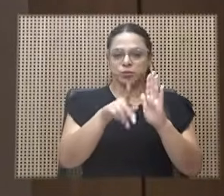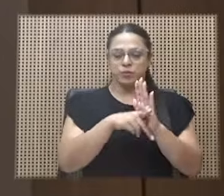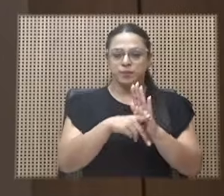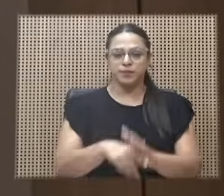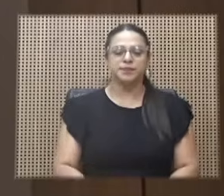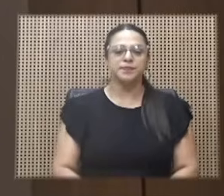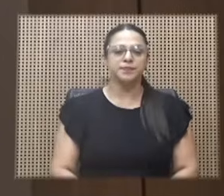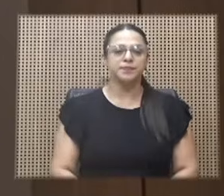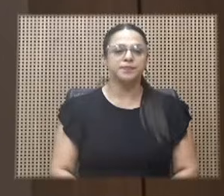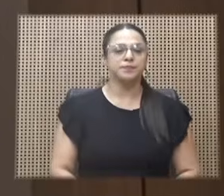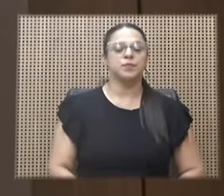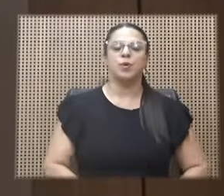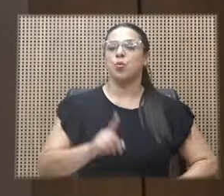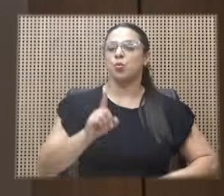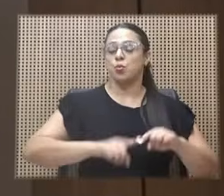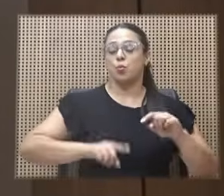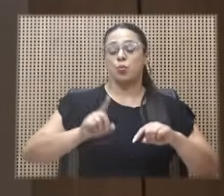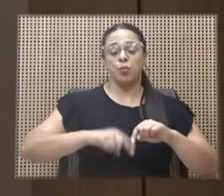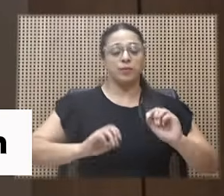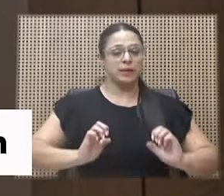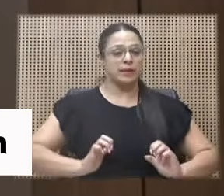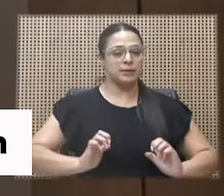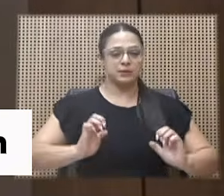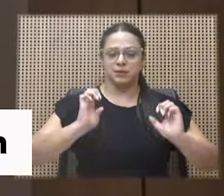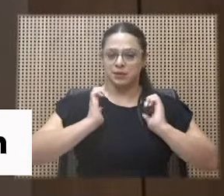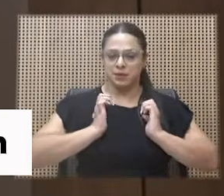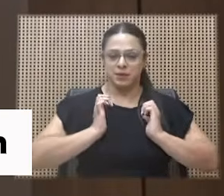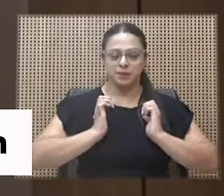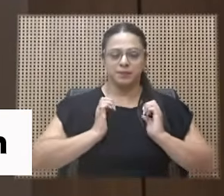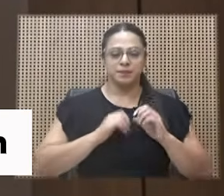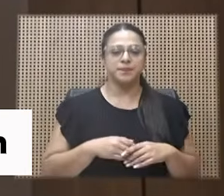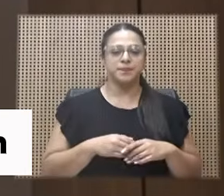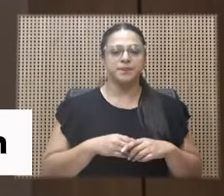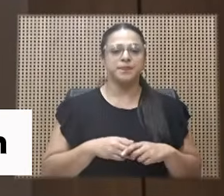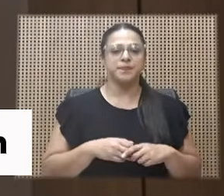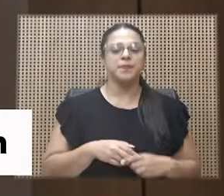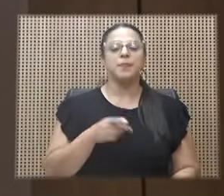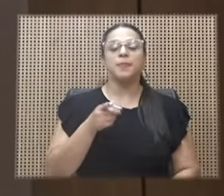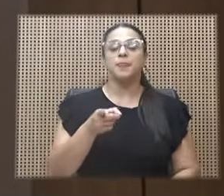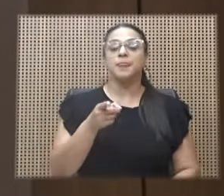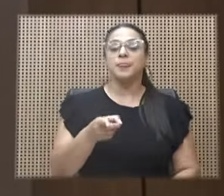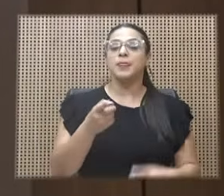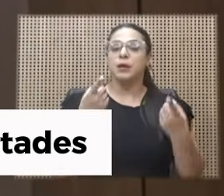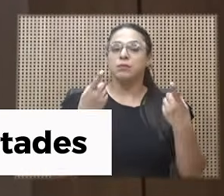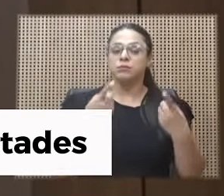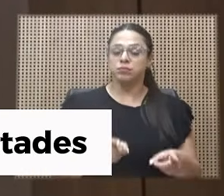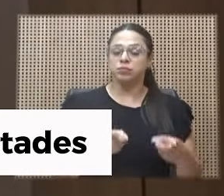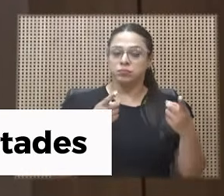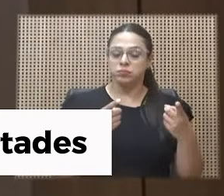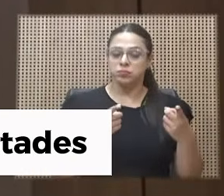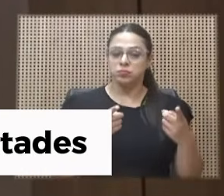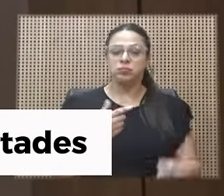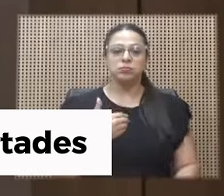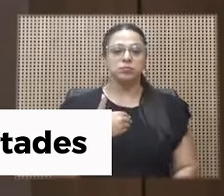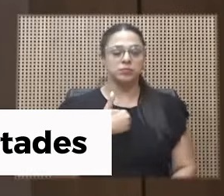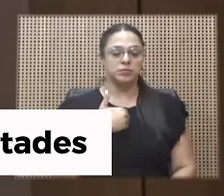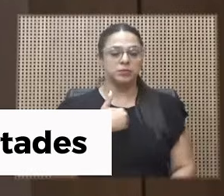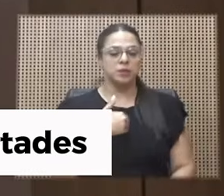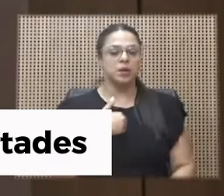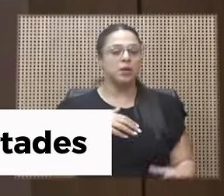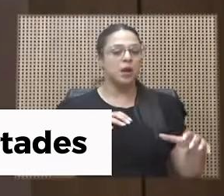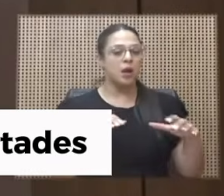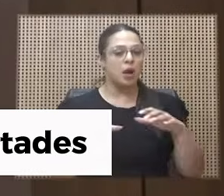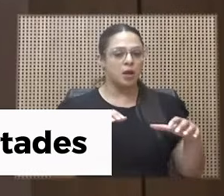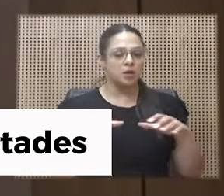No pueden existir tampoco, en aquellos casos en que existen actuaciones que